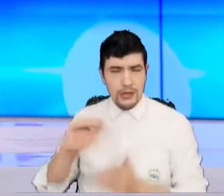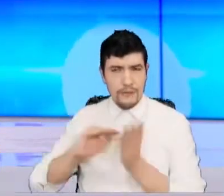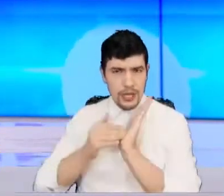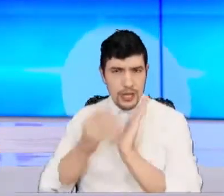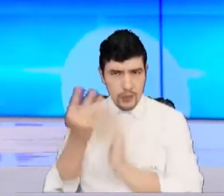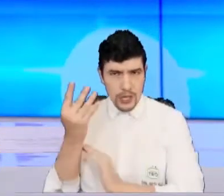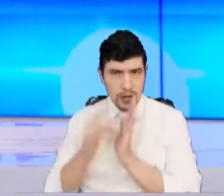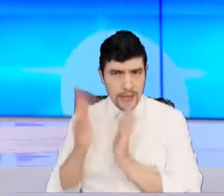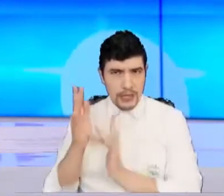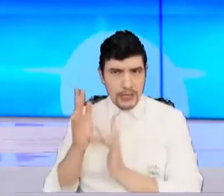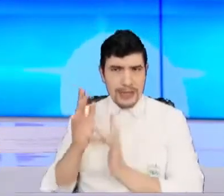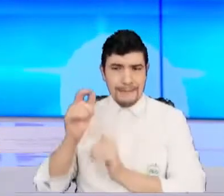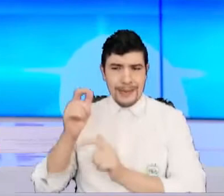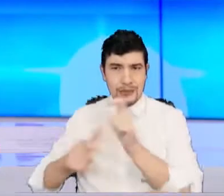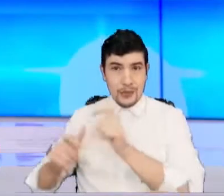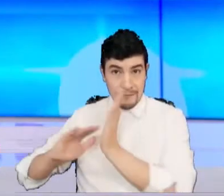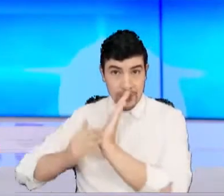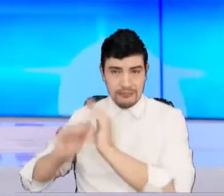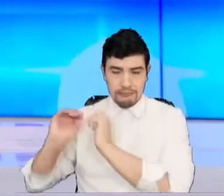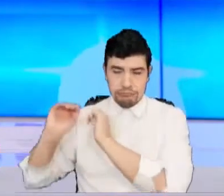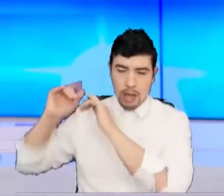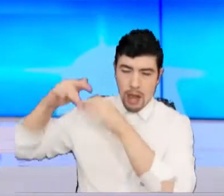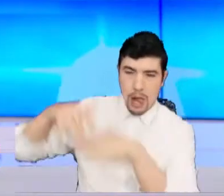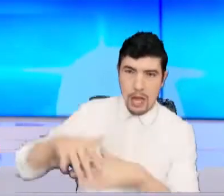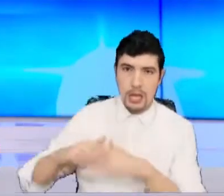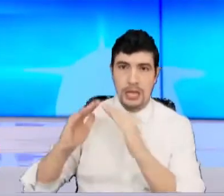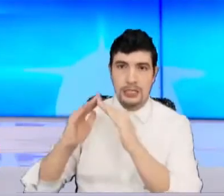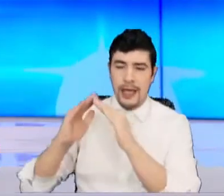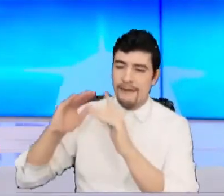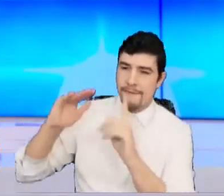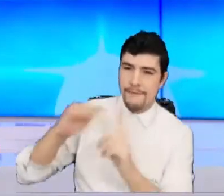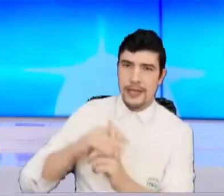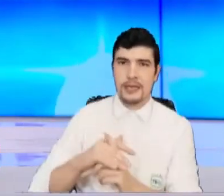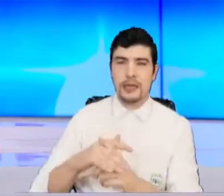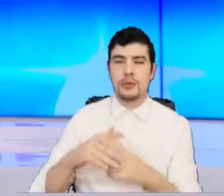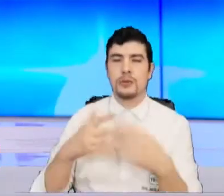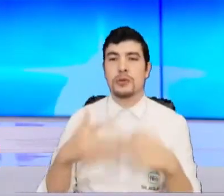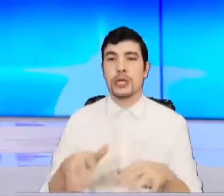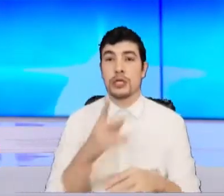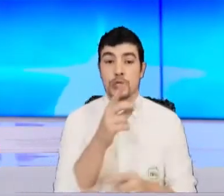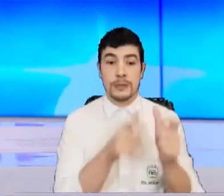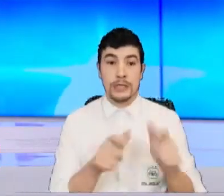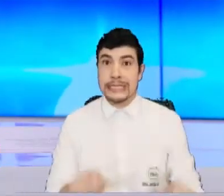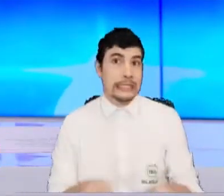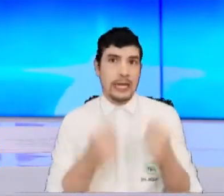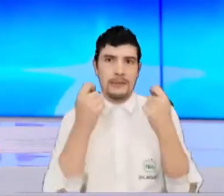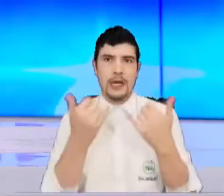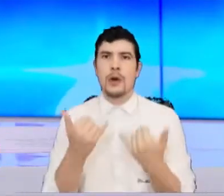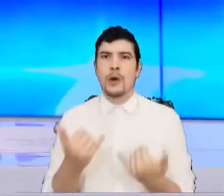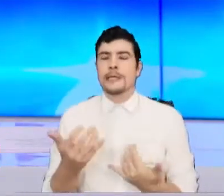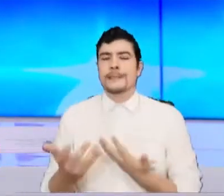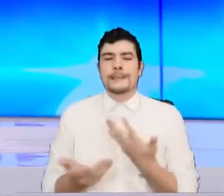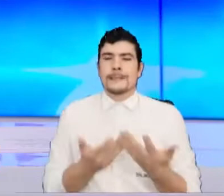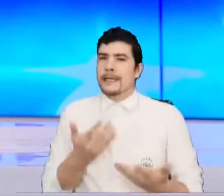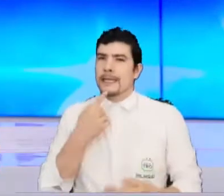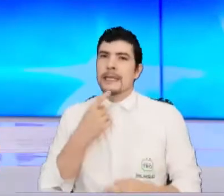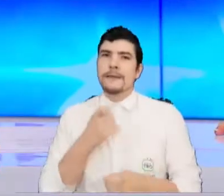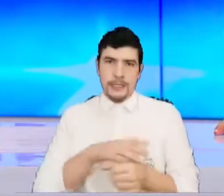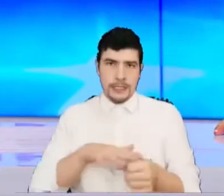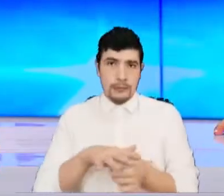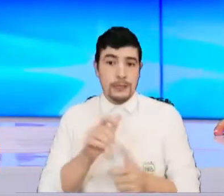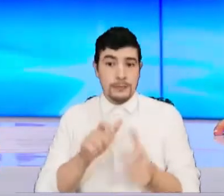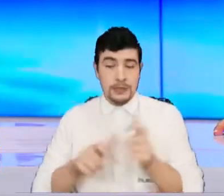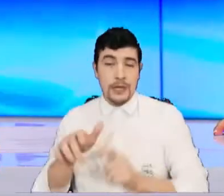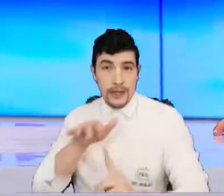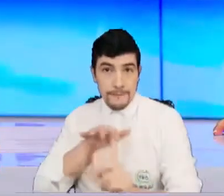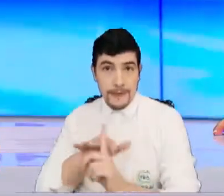abril, pues esta situación continúa. Aunque dos habitantes de este sector se salvaron de milagro, hoy continúan con su tragedia. Oriente Noticias los